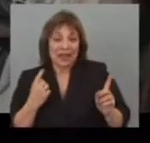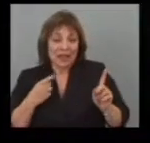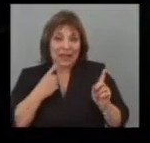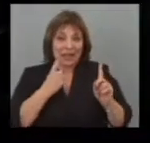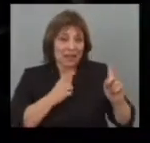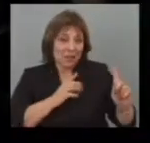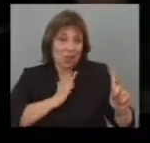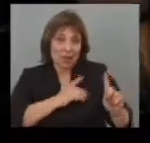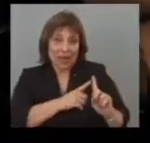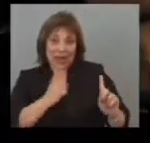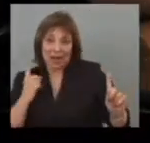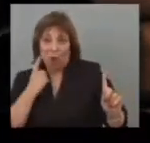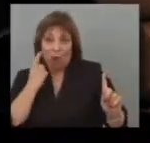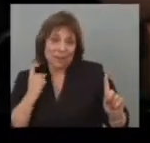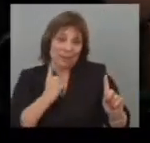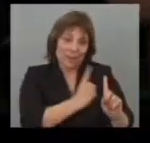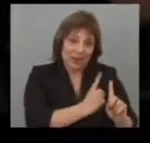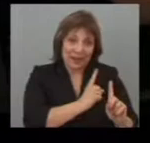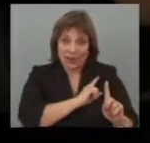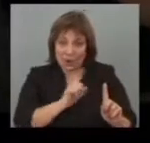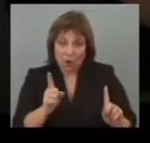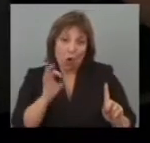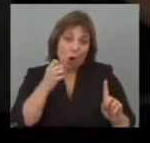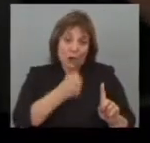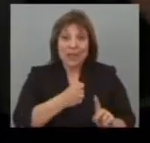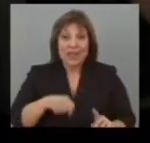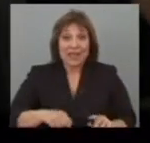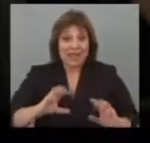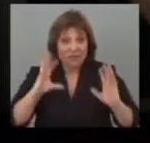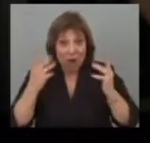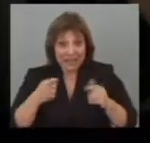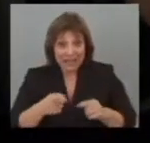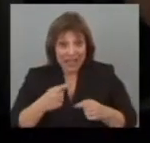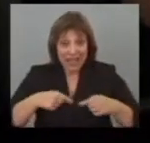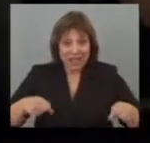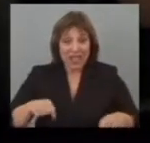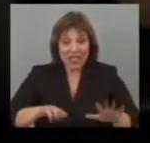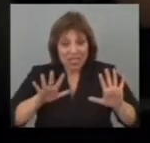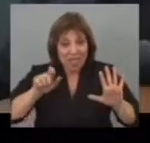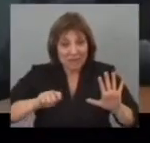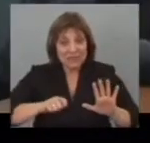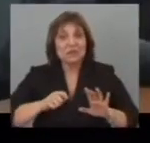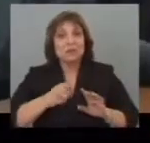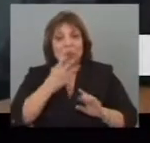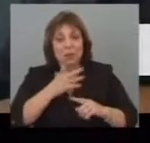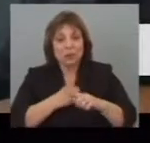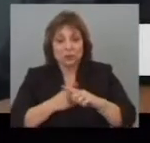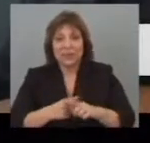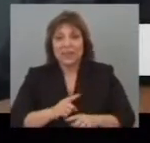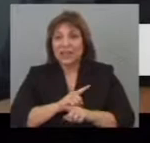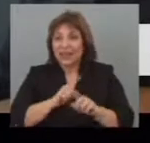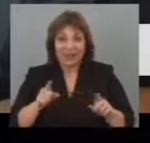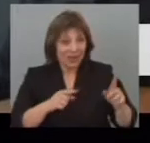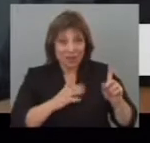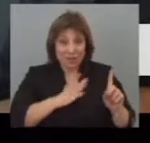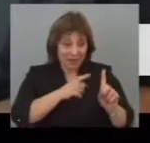casos de violencia de género. La evaluación de estos primeros 10 meses es muy positiva. En todo este tiempo, ninguna de las víctimas,